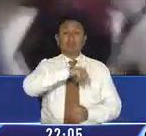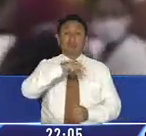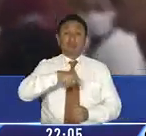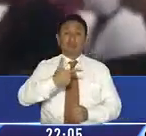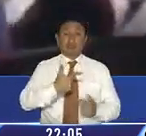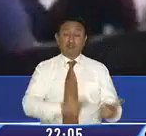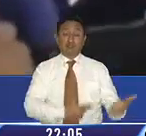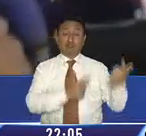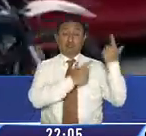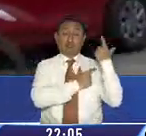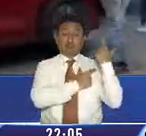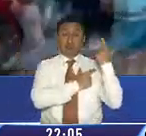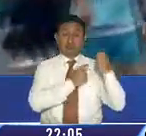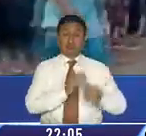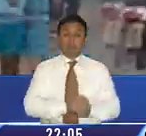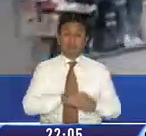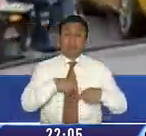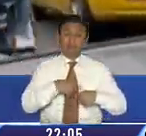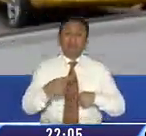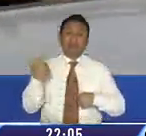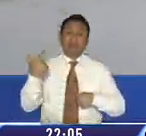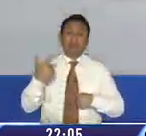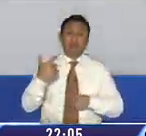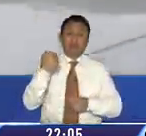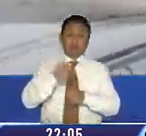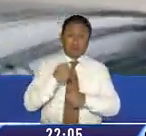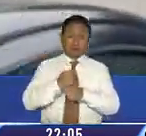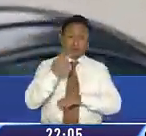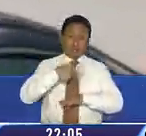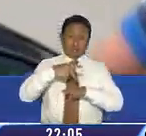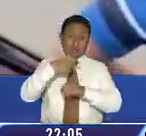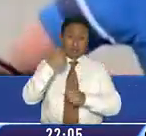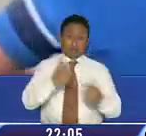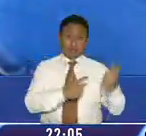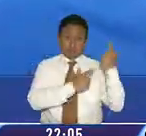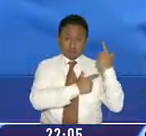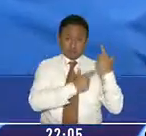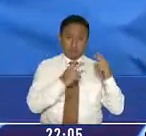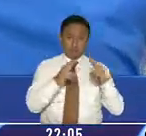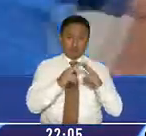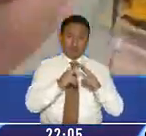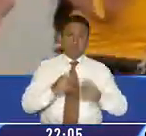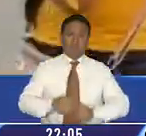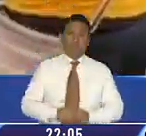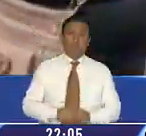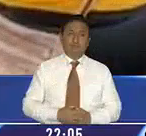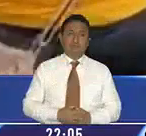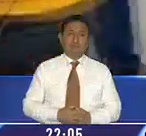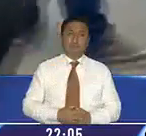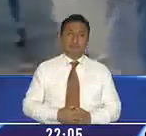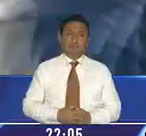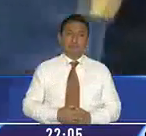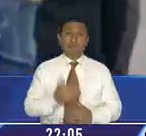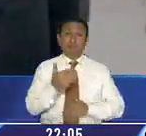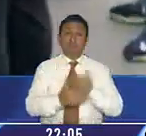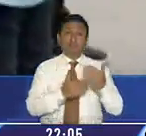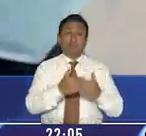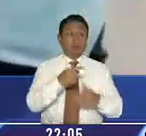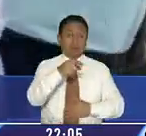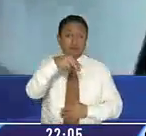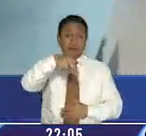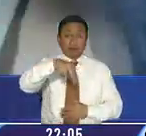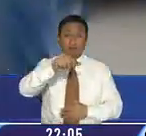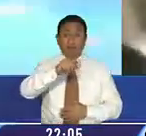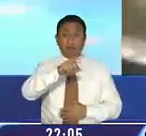militares a quienes conoció durante su estancia en el ejército. La desaparición de Don Nasa y